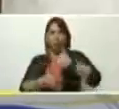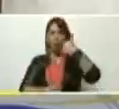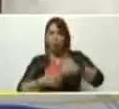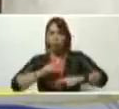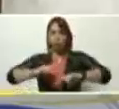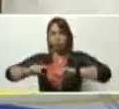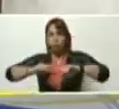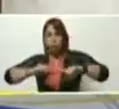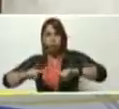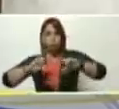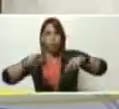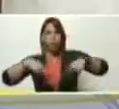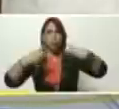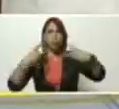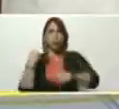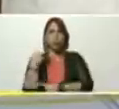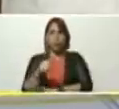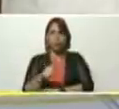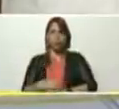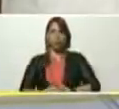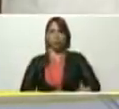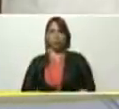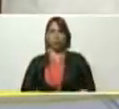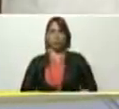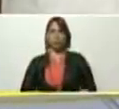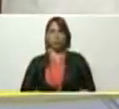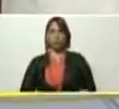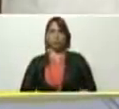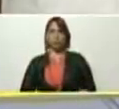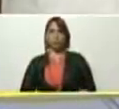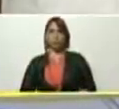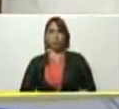acciones nuevas que tenemos para